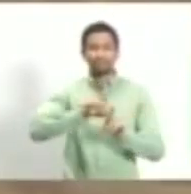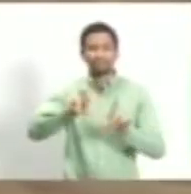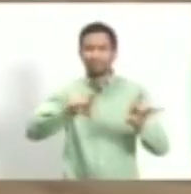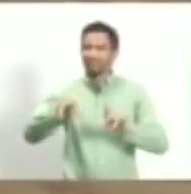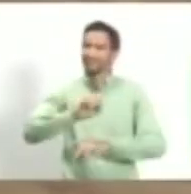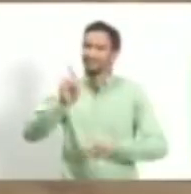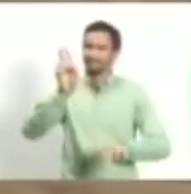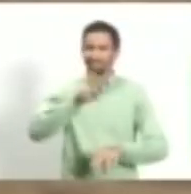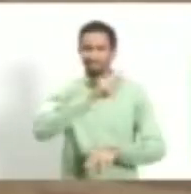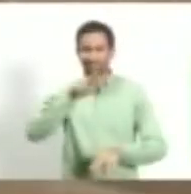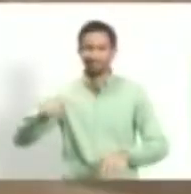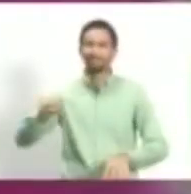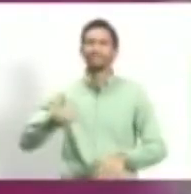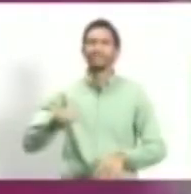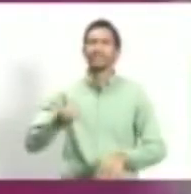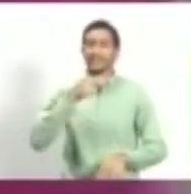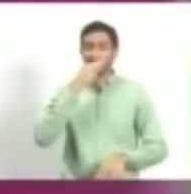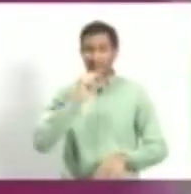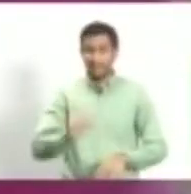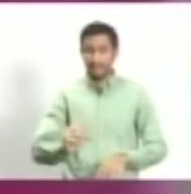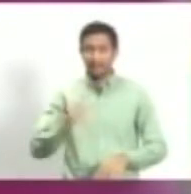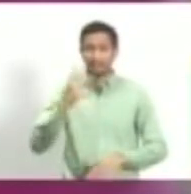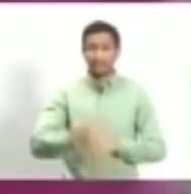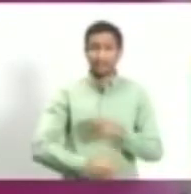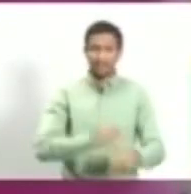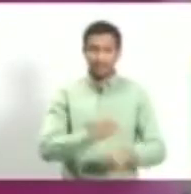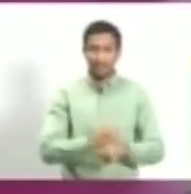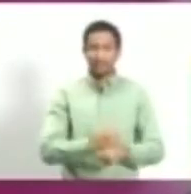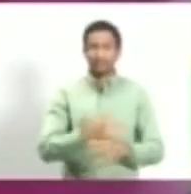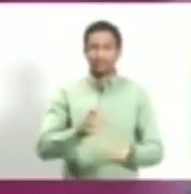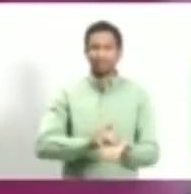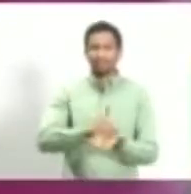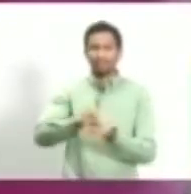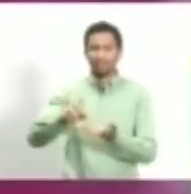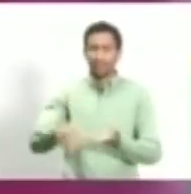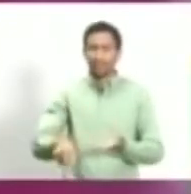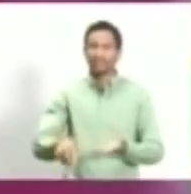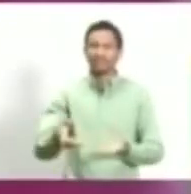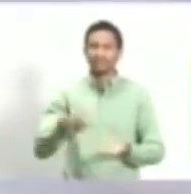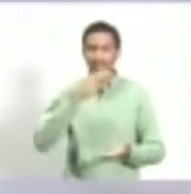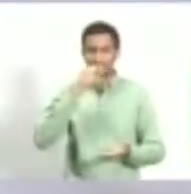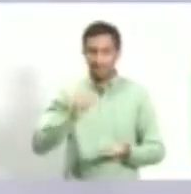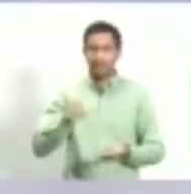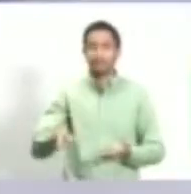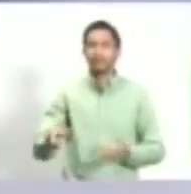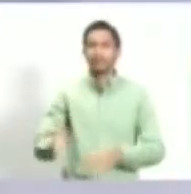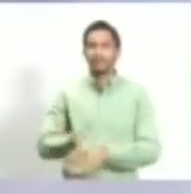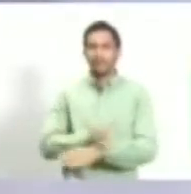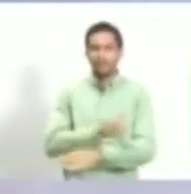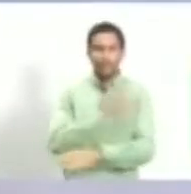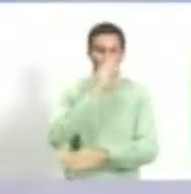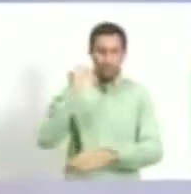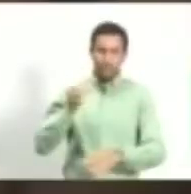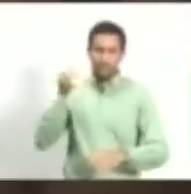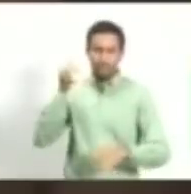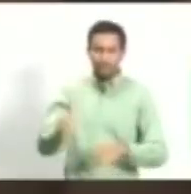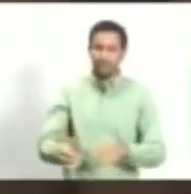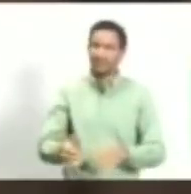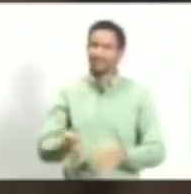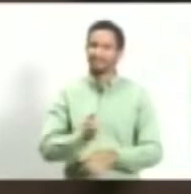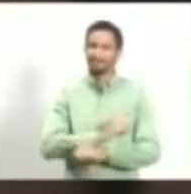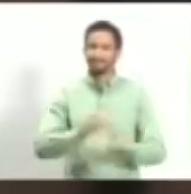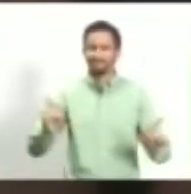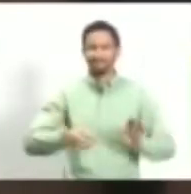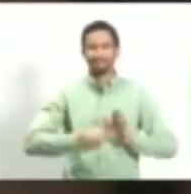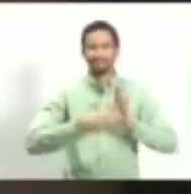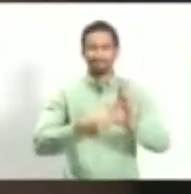de aproximadamente 5 años de edad siendo abusada por un adulto. En los mensajes, según los ciudadanos, piden hacer justicia por